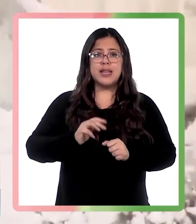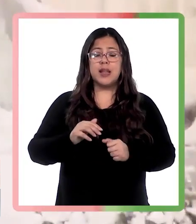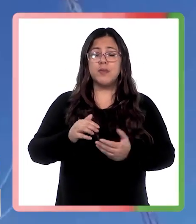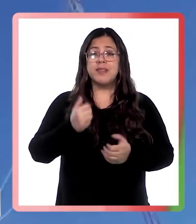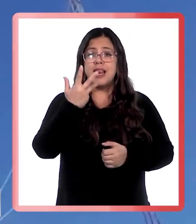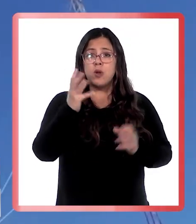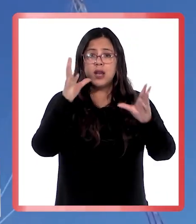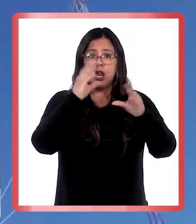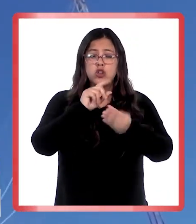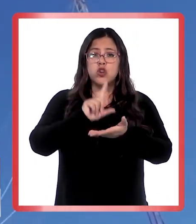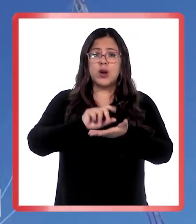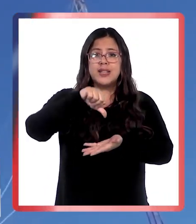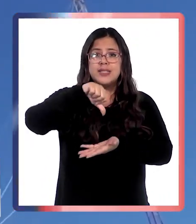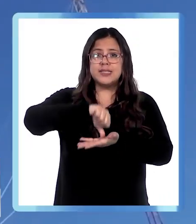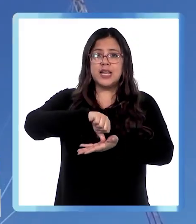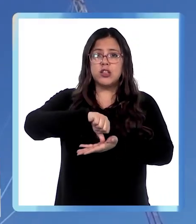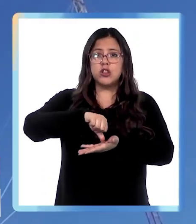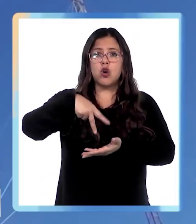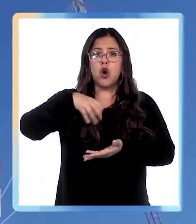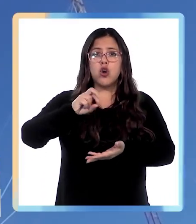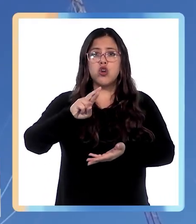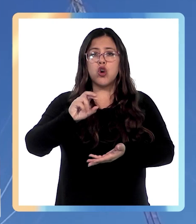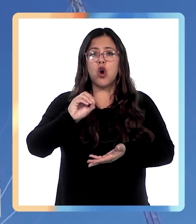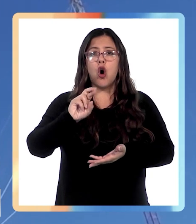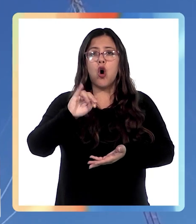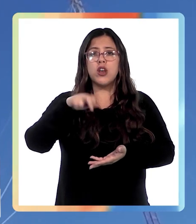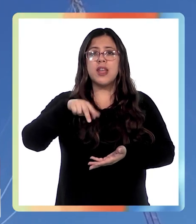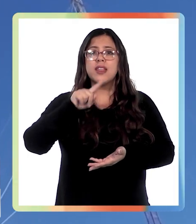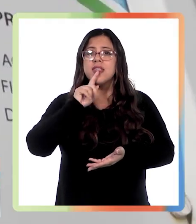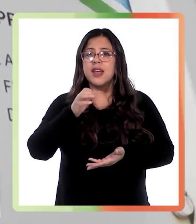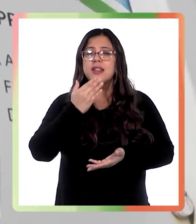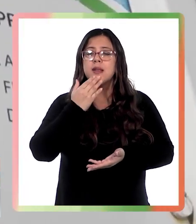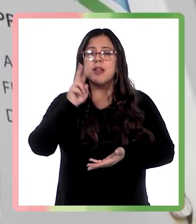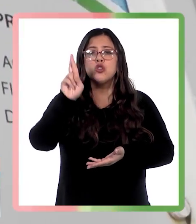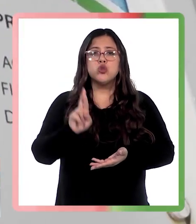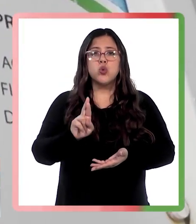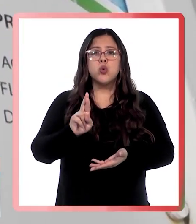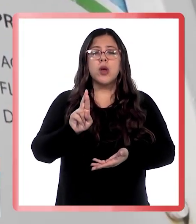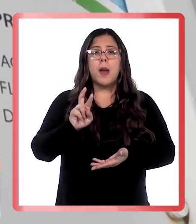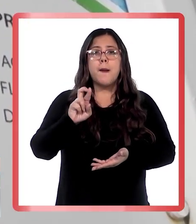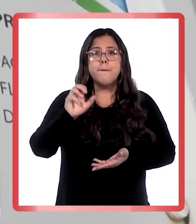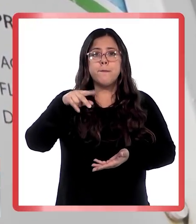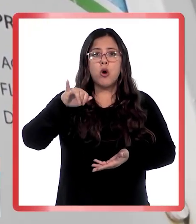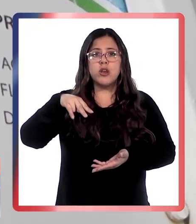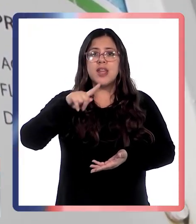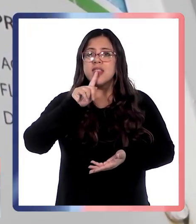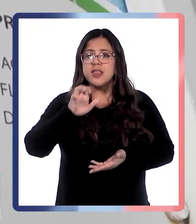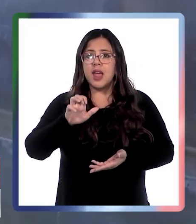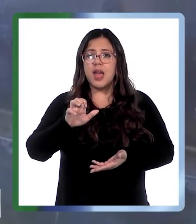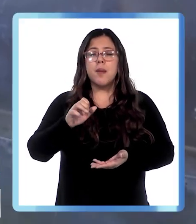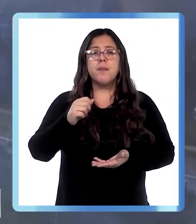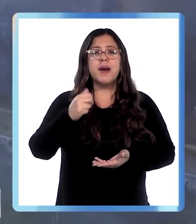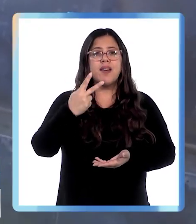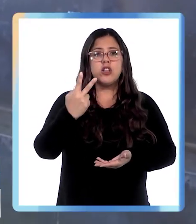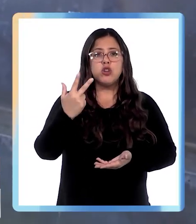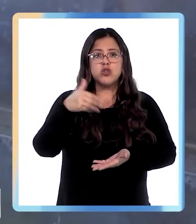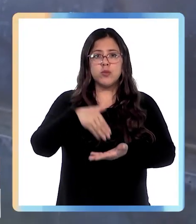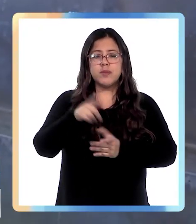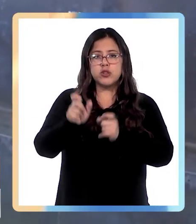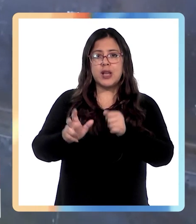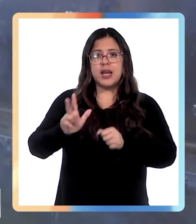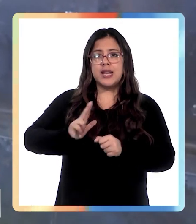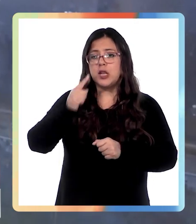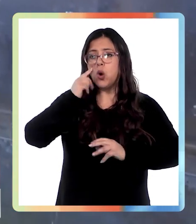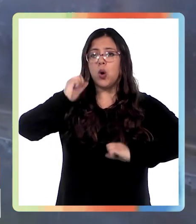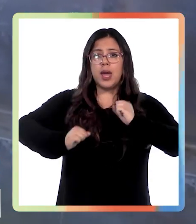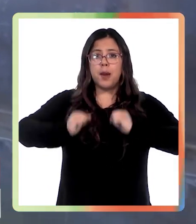de las 21 horas un corte en el sector centro nororiente y surponiente de la ciudad para 28,000 clientes adicionalmente aguas